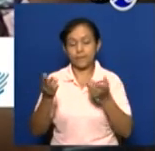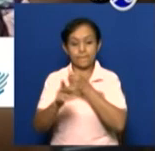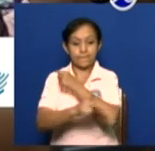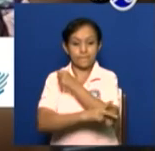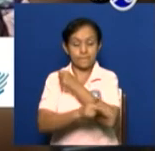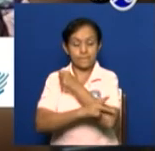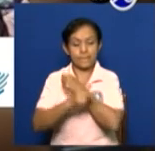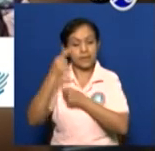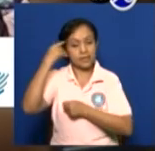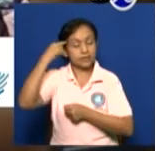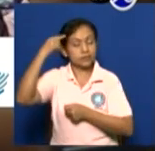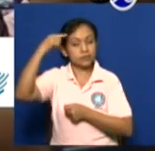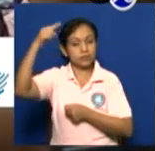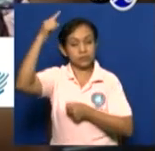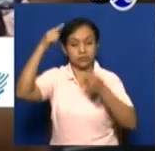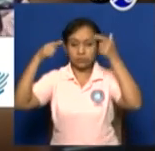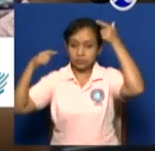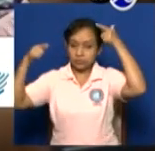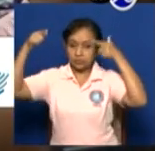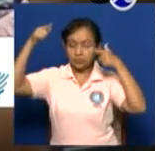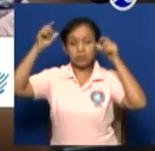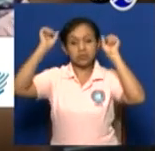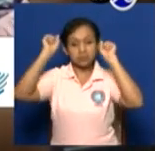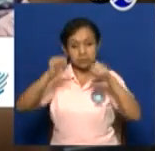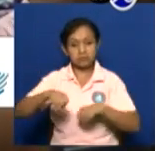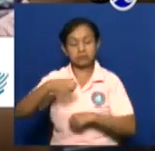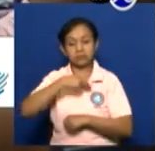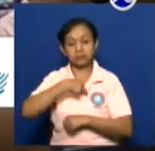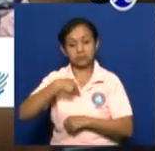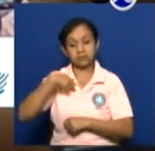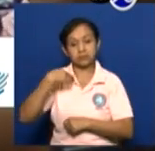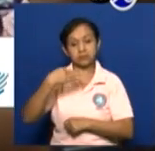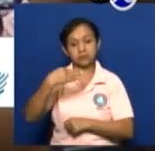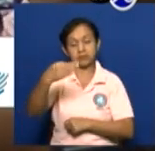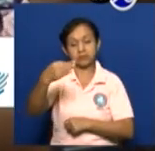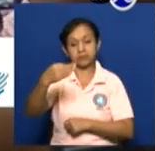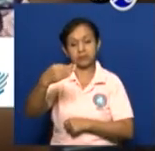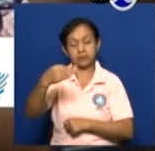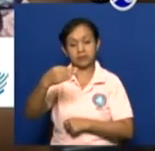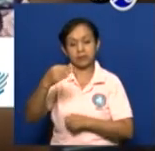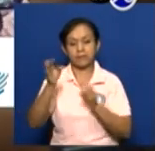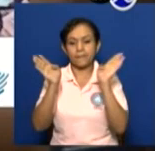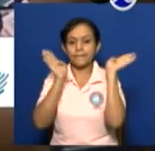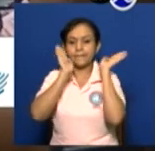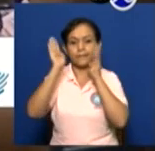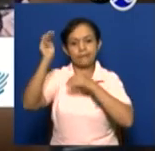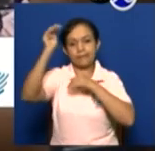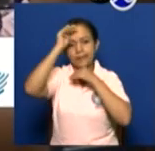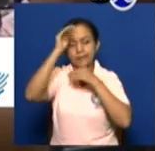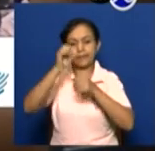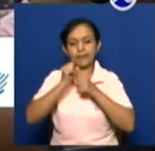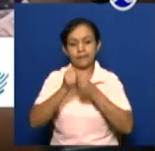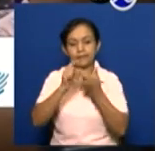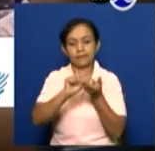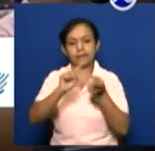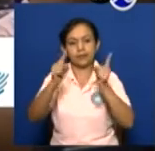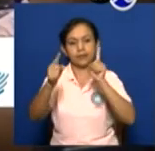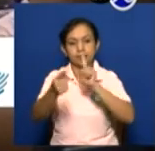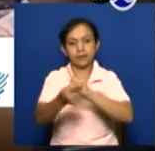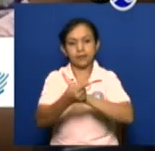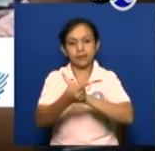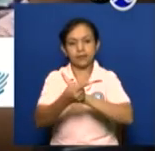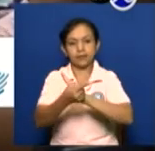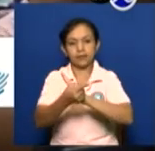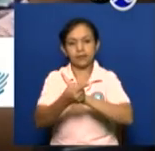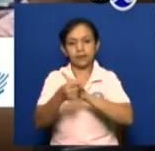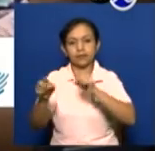soñó Sandino solo podrá alcanzarse si deja de estar privatizado para transformarse en